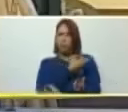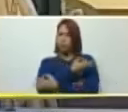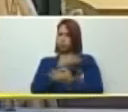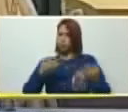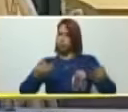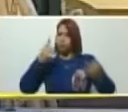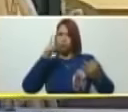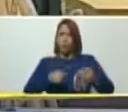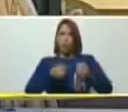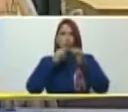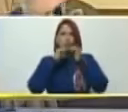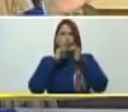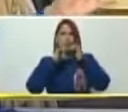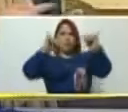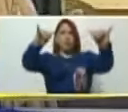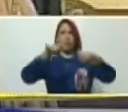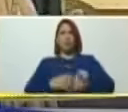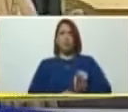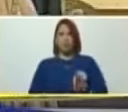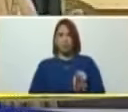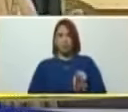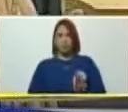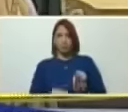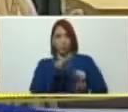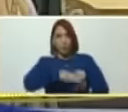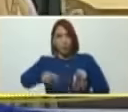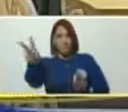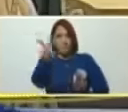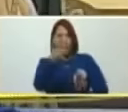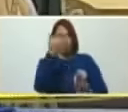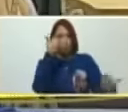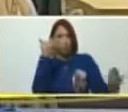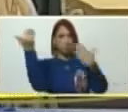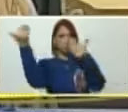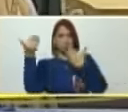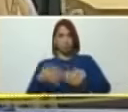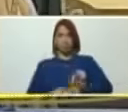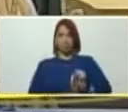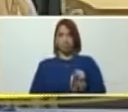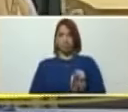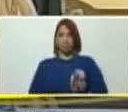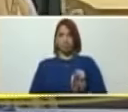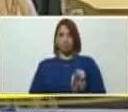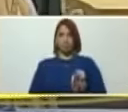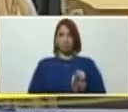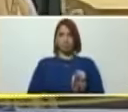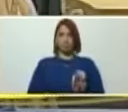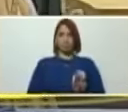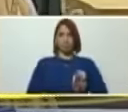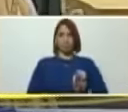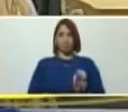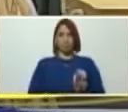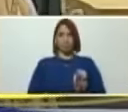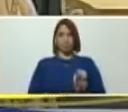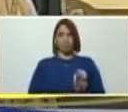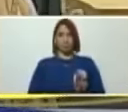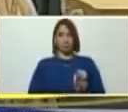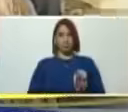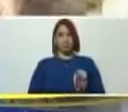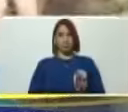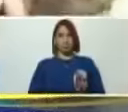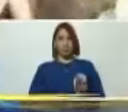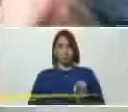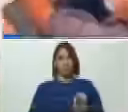está multiplicando a lo largo y ancho del territorio nacional. Vamos a ver este video, por favor. Adelante.